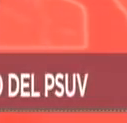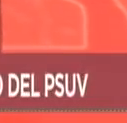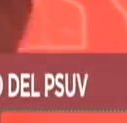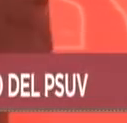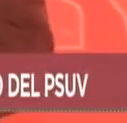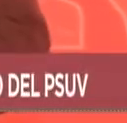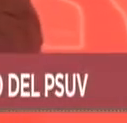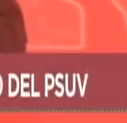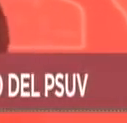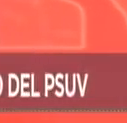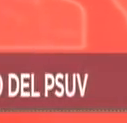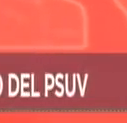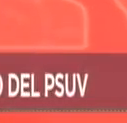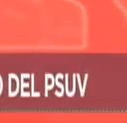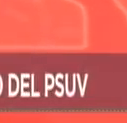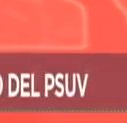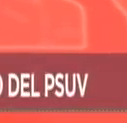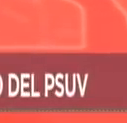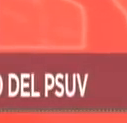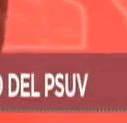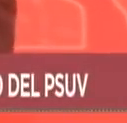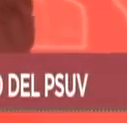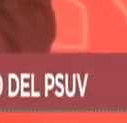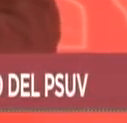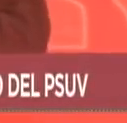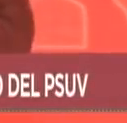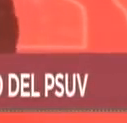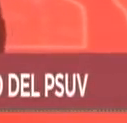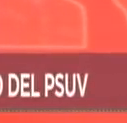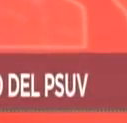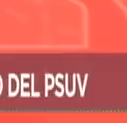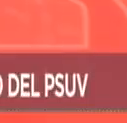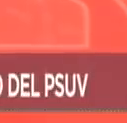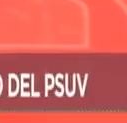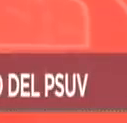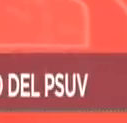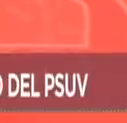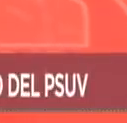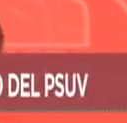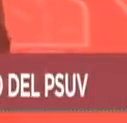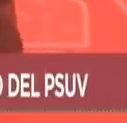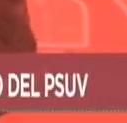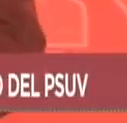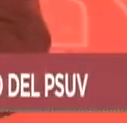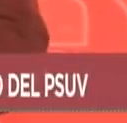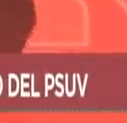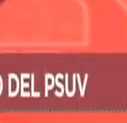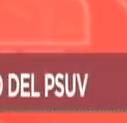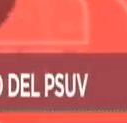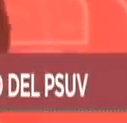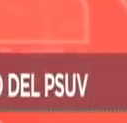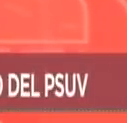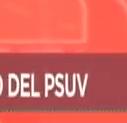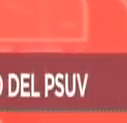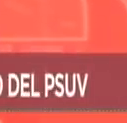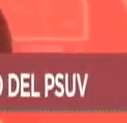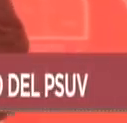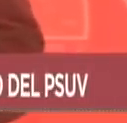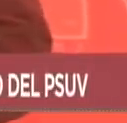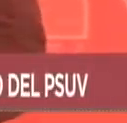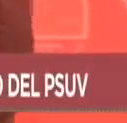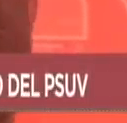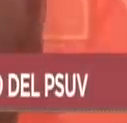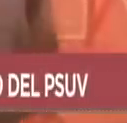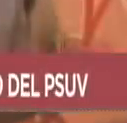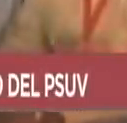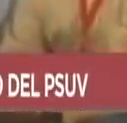asuma usted la dirección como presidente del Partido Socialista Unido de Venezuela, de esta plenaria extraordinaria de nuestro